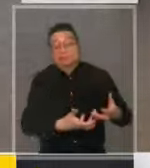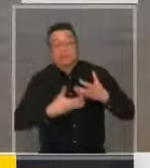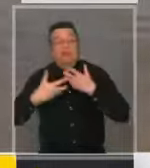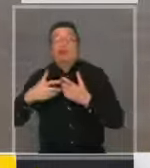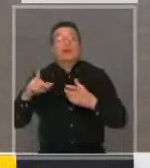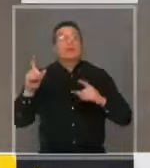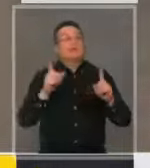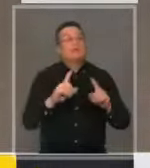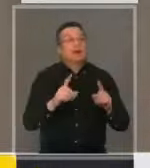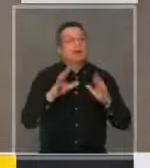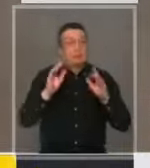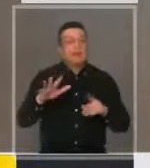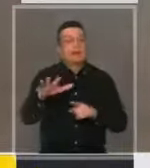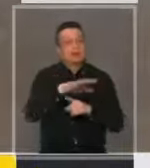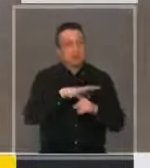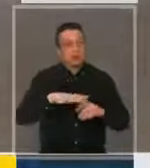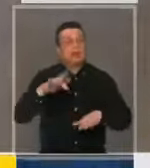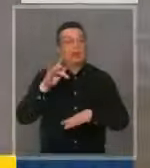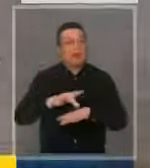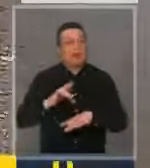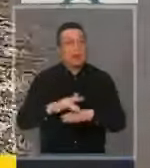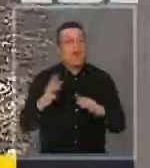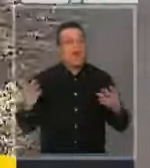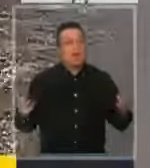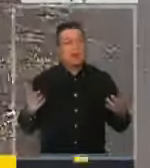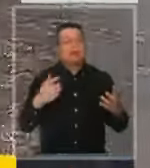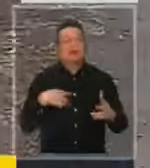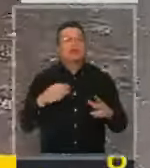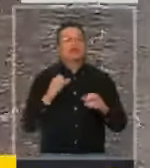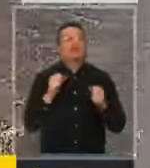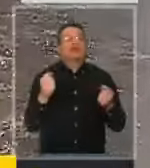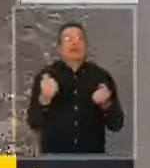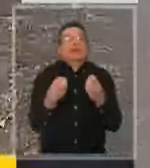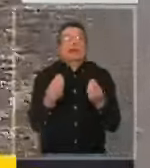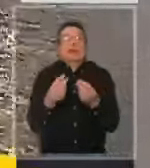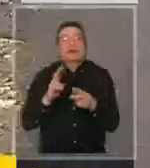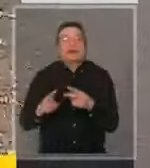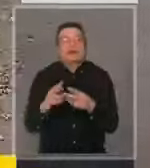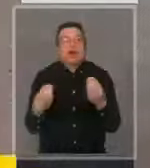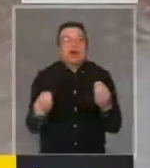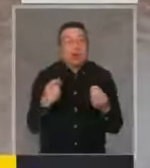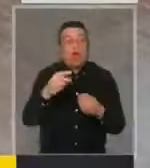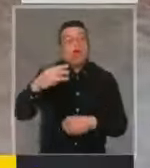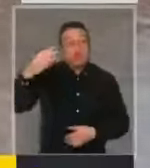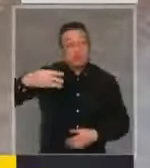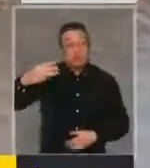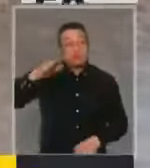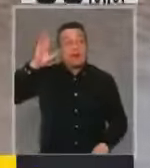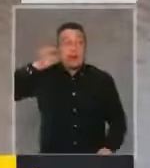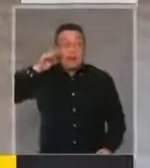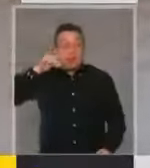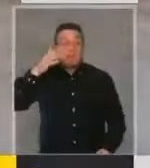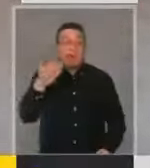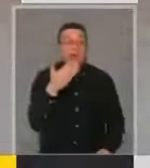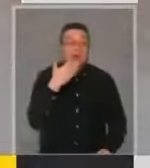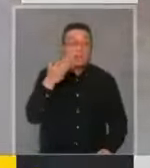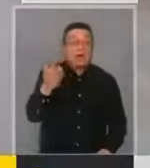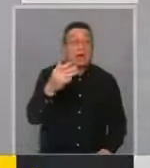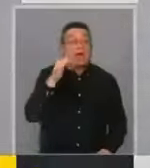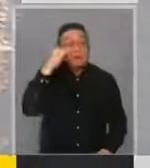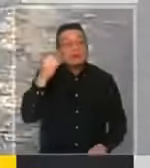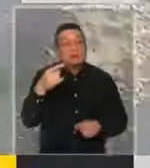ya está en una situación compleja, entonces no se puede realizar aquello. Y a la municipalidad de Lampa, por cierto, pero también siempre hay